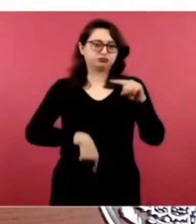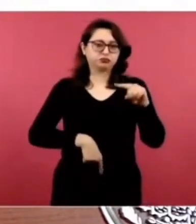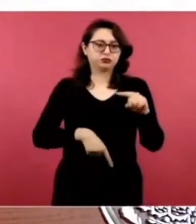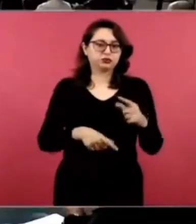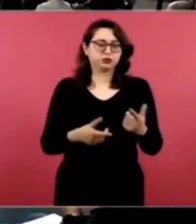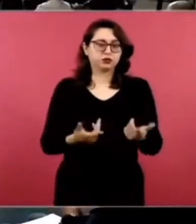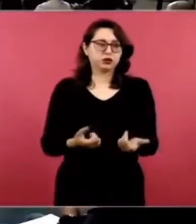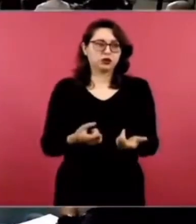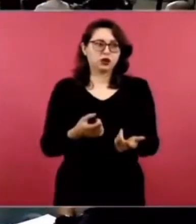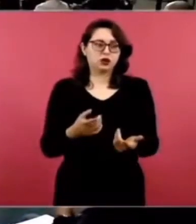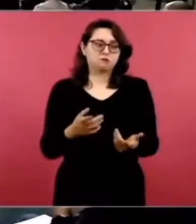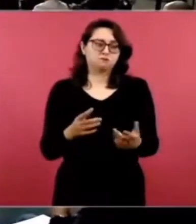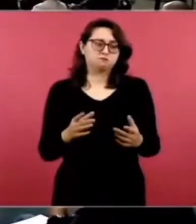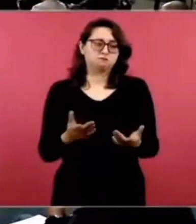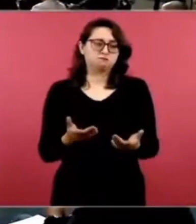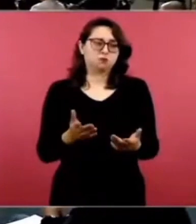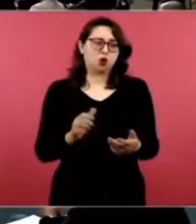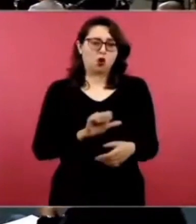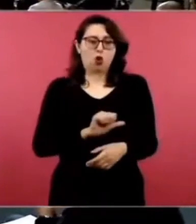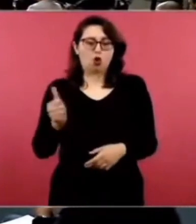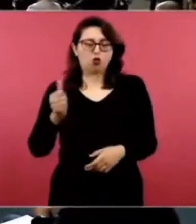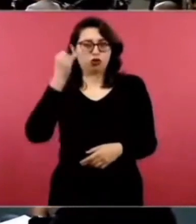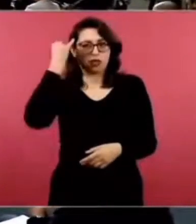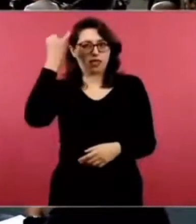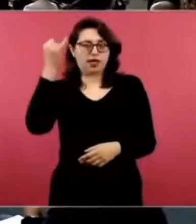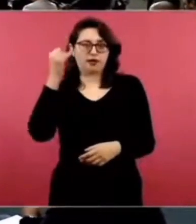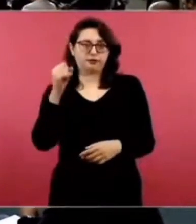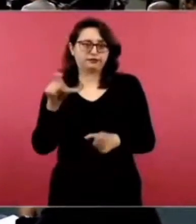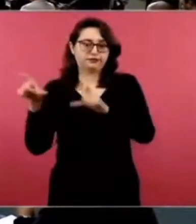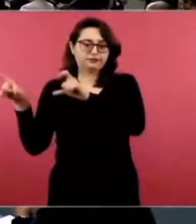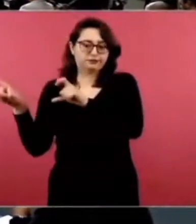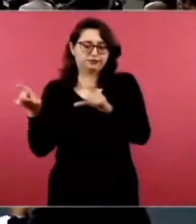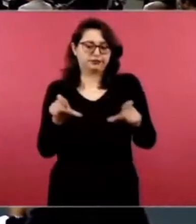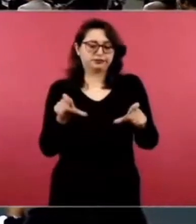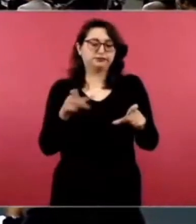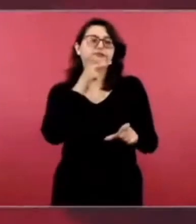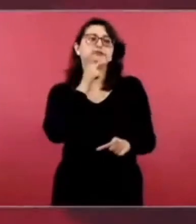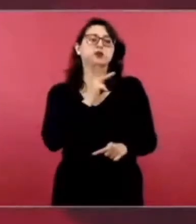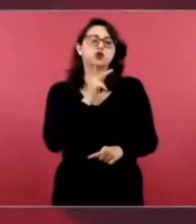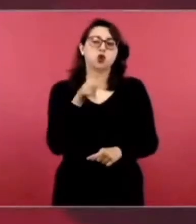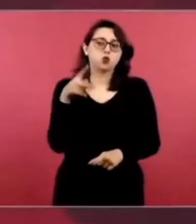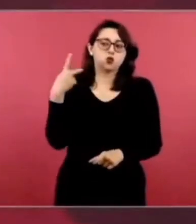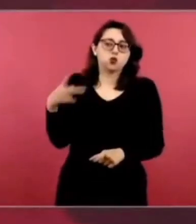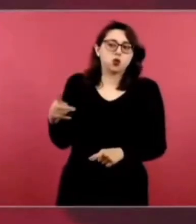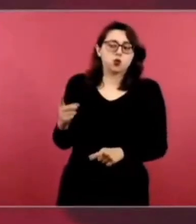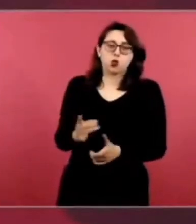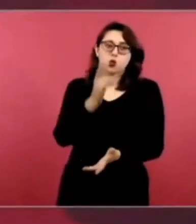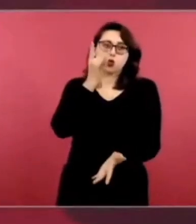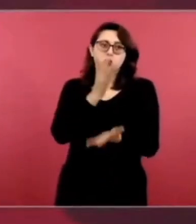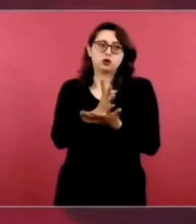pues un párrafo que dice que el petróleo es de los mexicanos